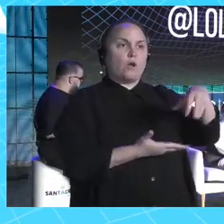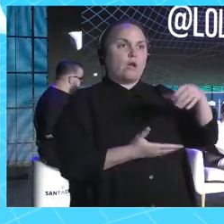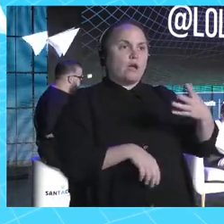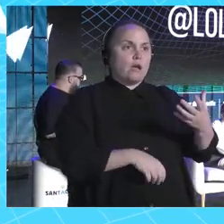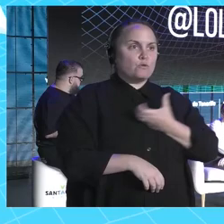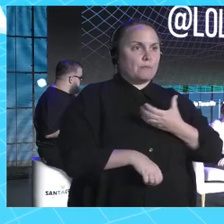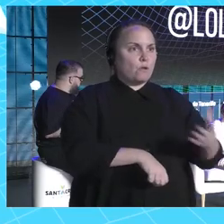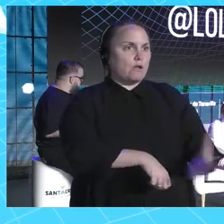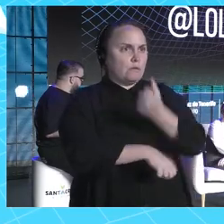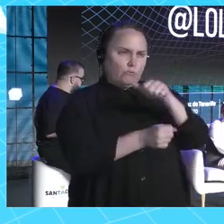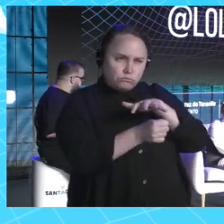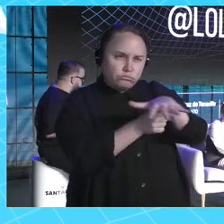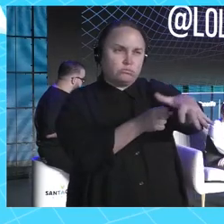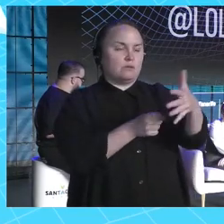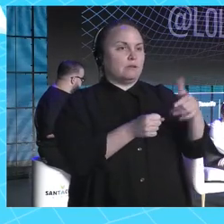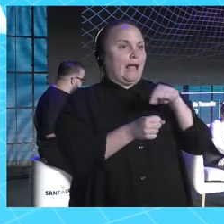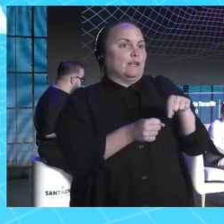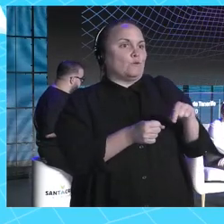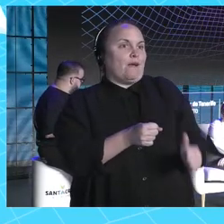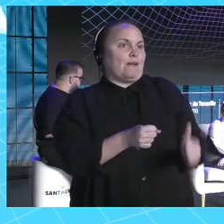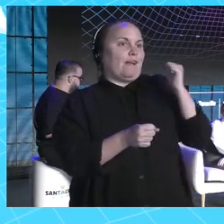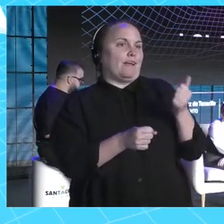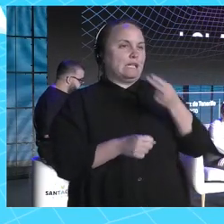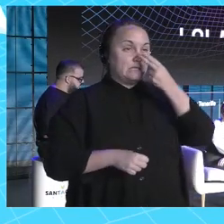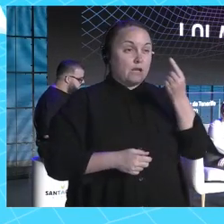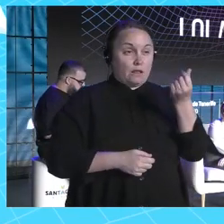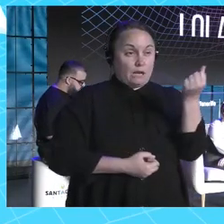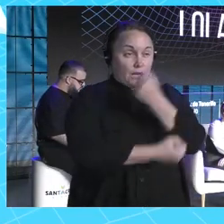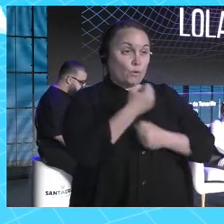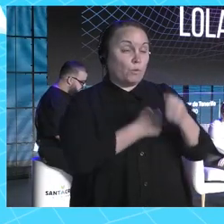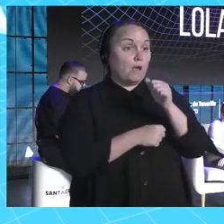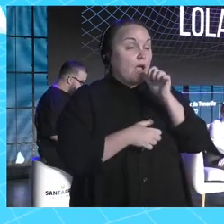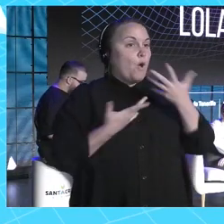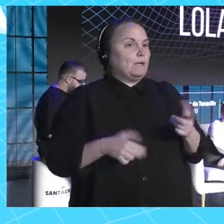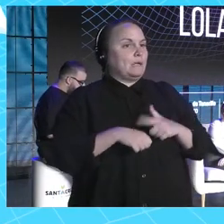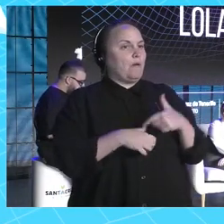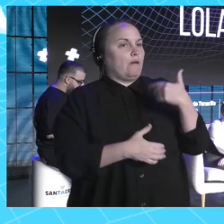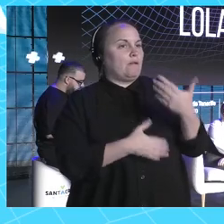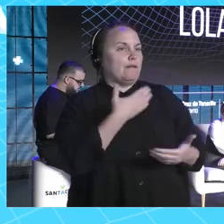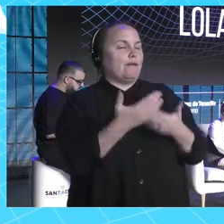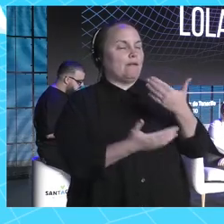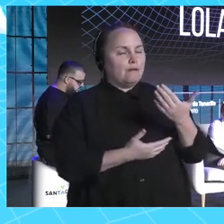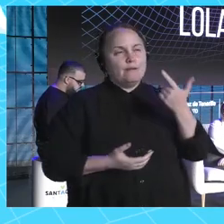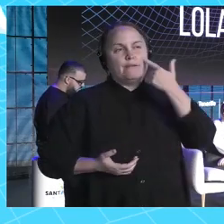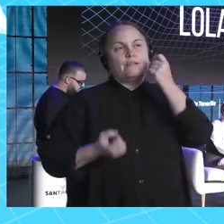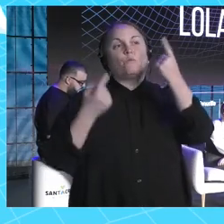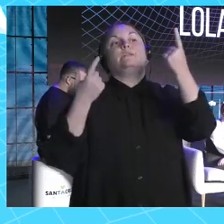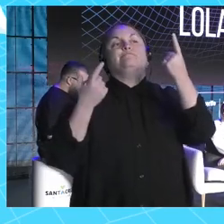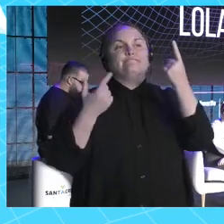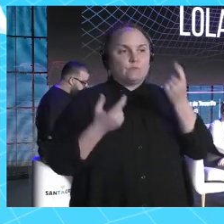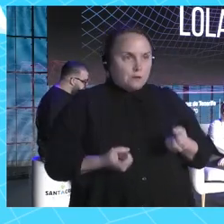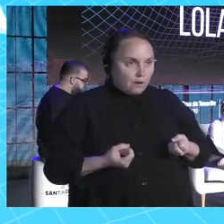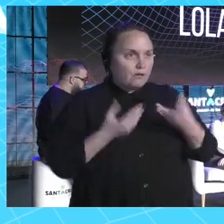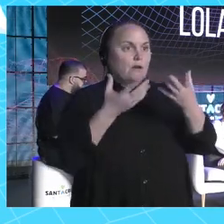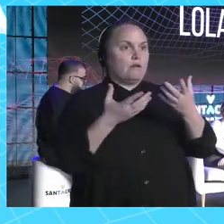a un Cabildo lo que sea y detrás de eso también hay intereses económicos Entonces ahora con el tiempo si soy un poco consciente de las liadas en las